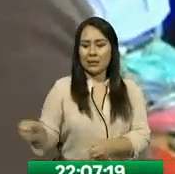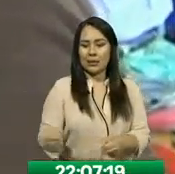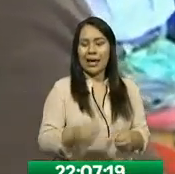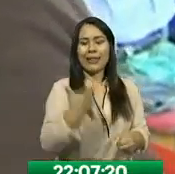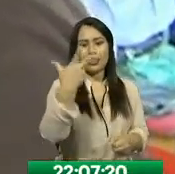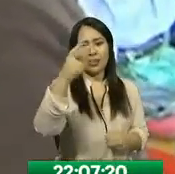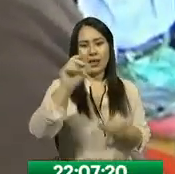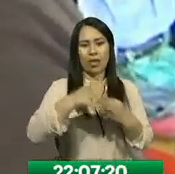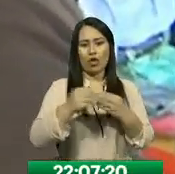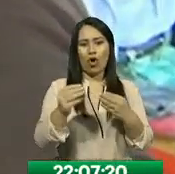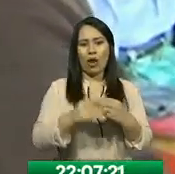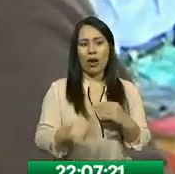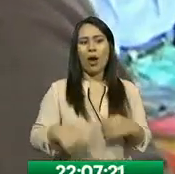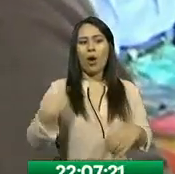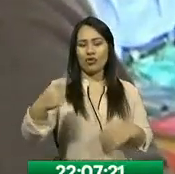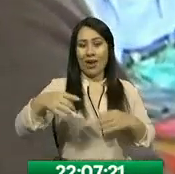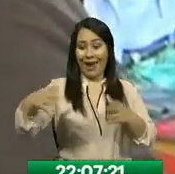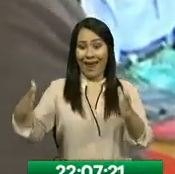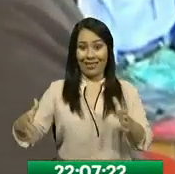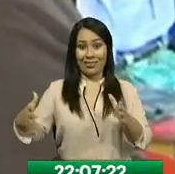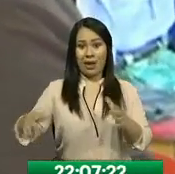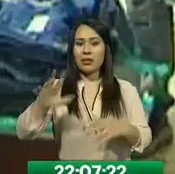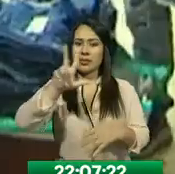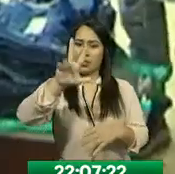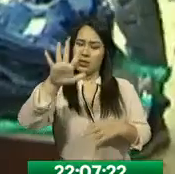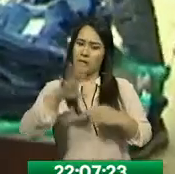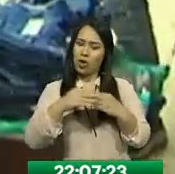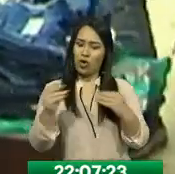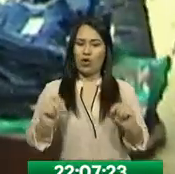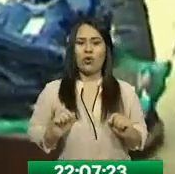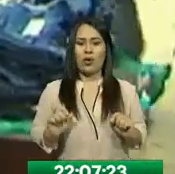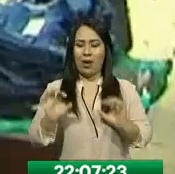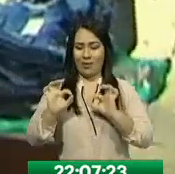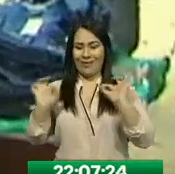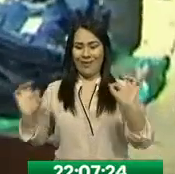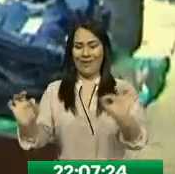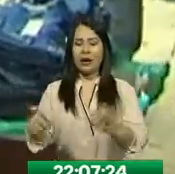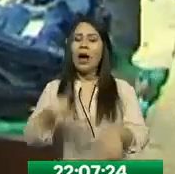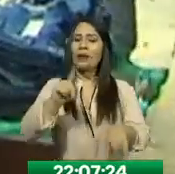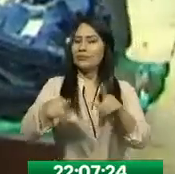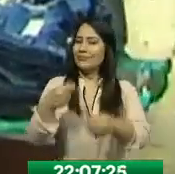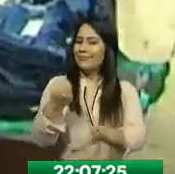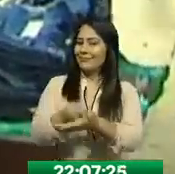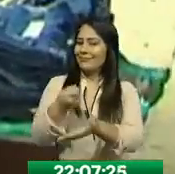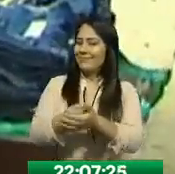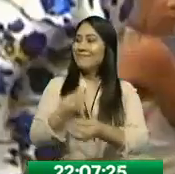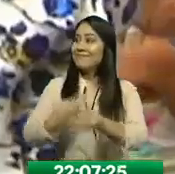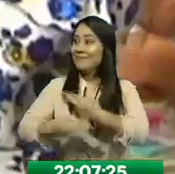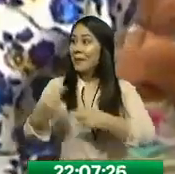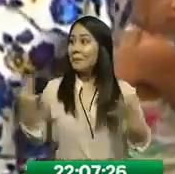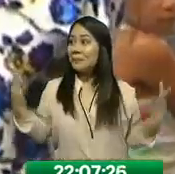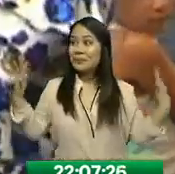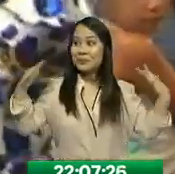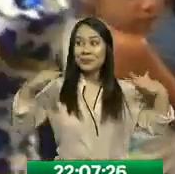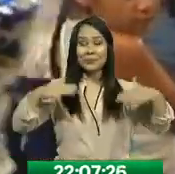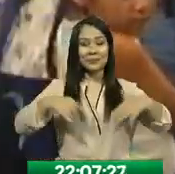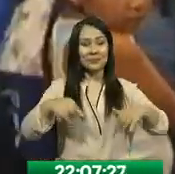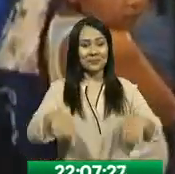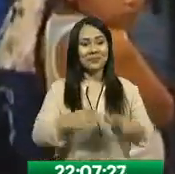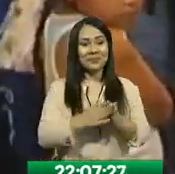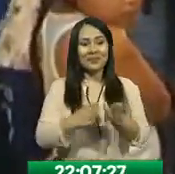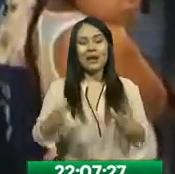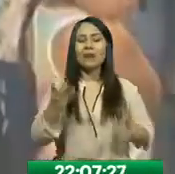las normales, las de 4 llantas salen a 35. Para algunos comerciantes, esta afluencia aún no cubre